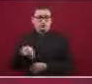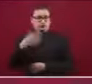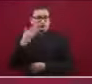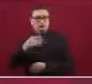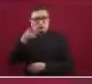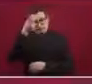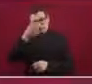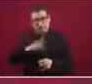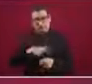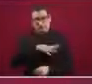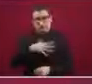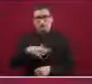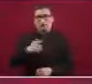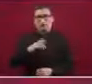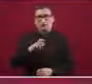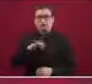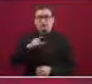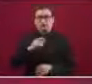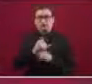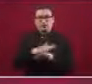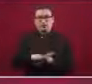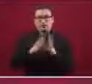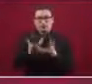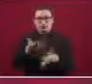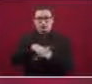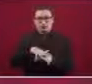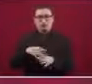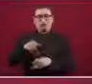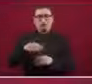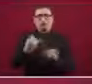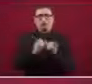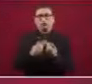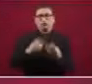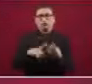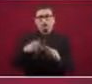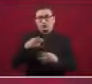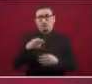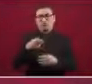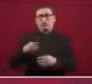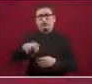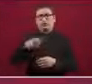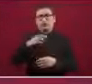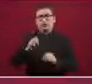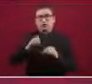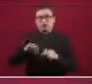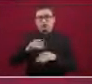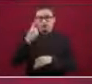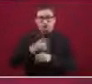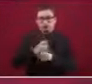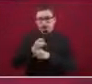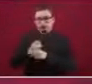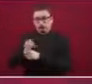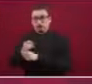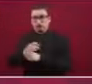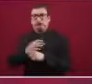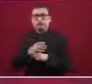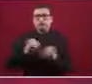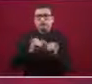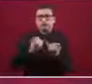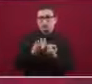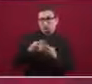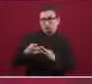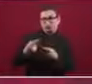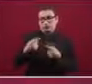de su Dirección General de Información e Integración, su Dirección General de Denuncias e Investigaciones, su Dirección General de Controversias